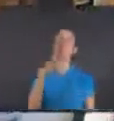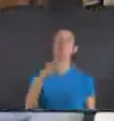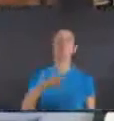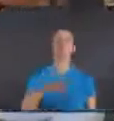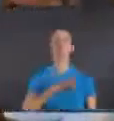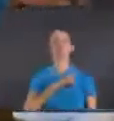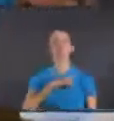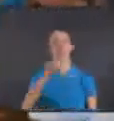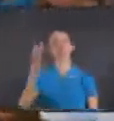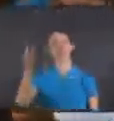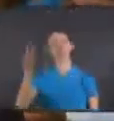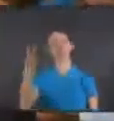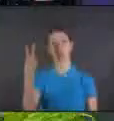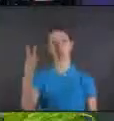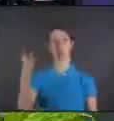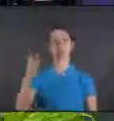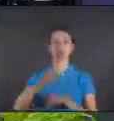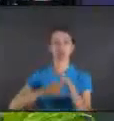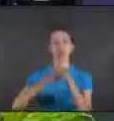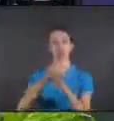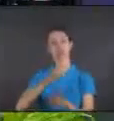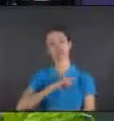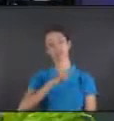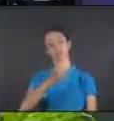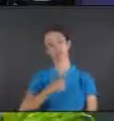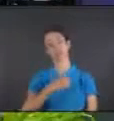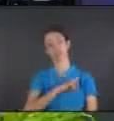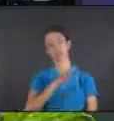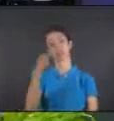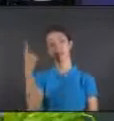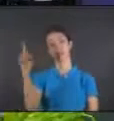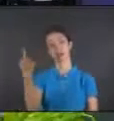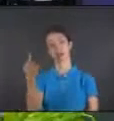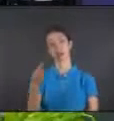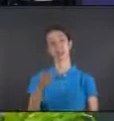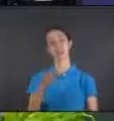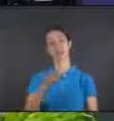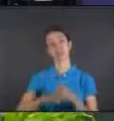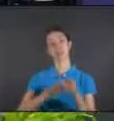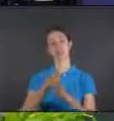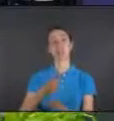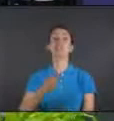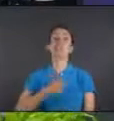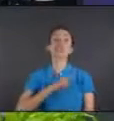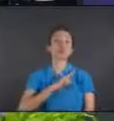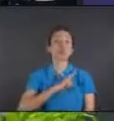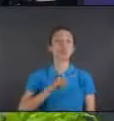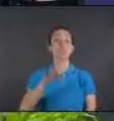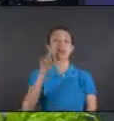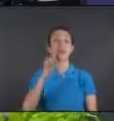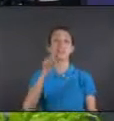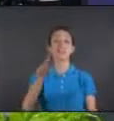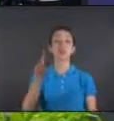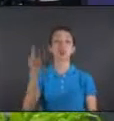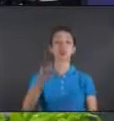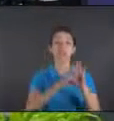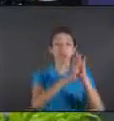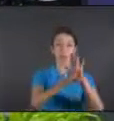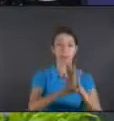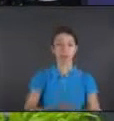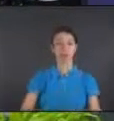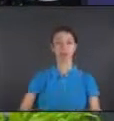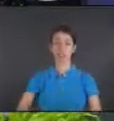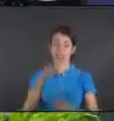Porque en el primer mes ya que uno llegaba, ay, vénganse, vamos a una manifestación, a oír a todos